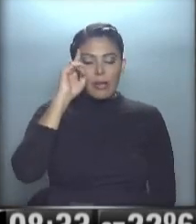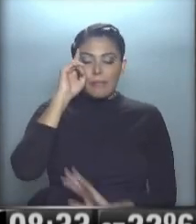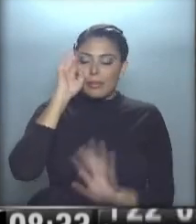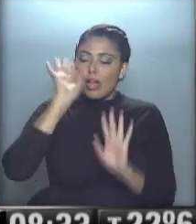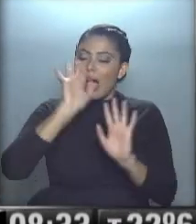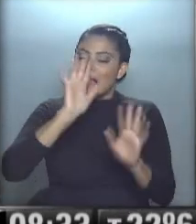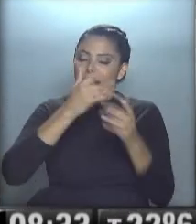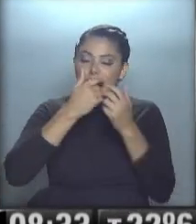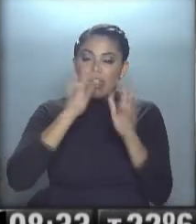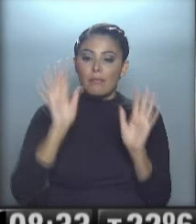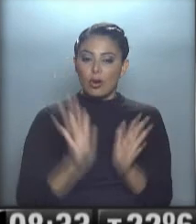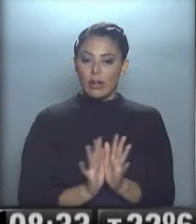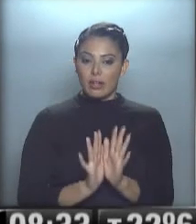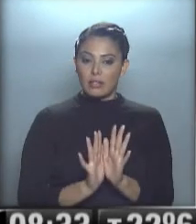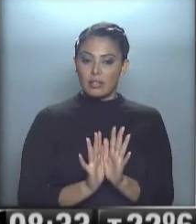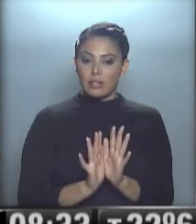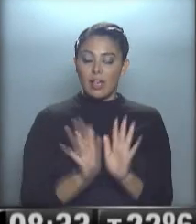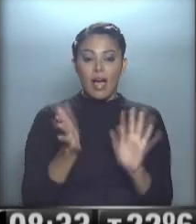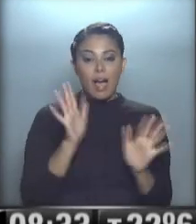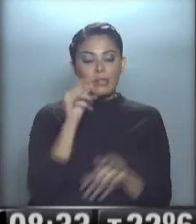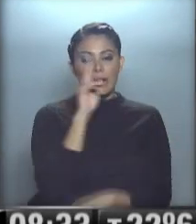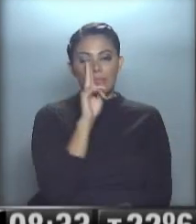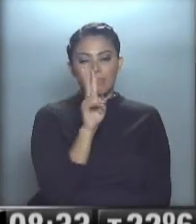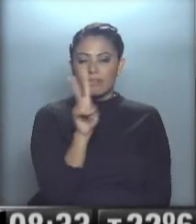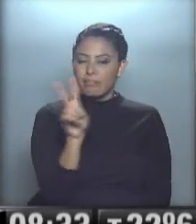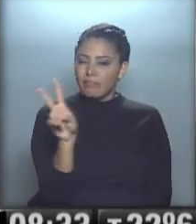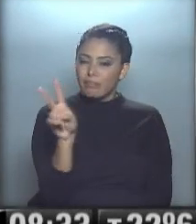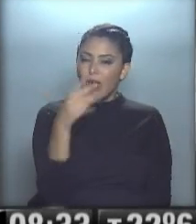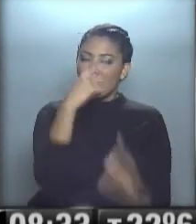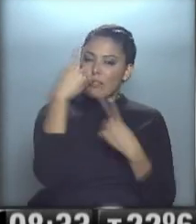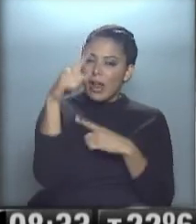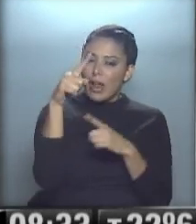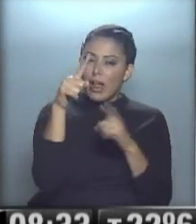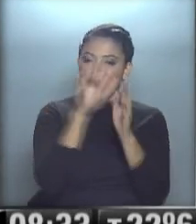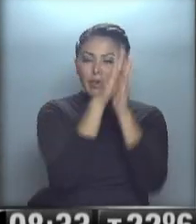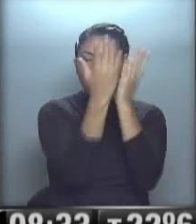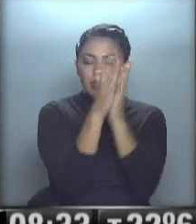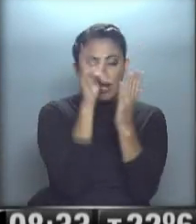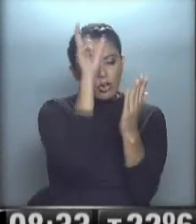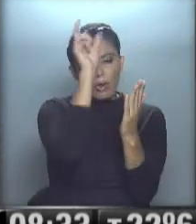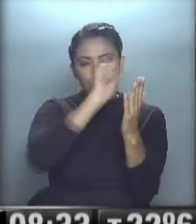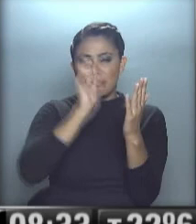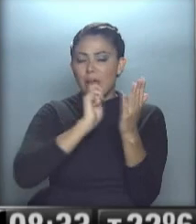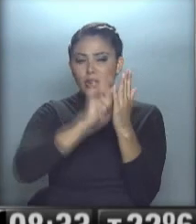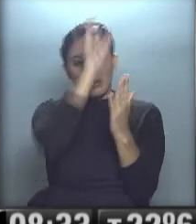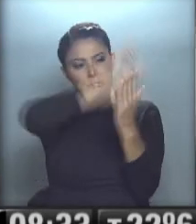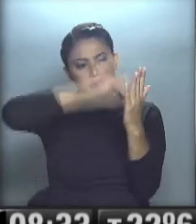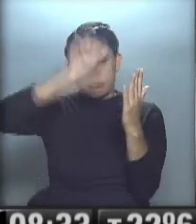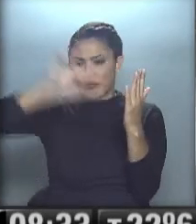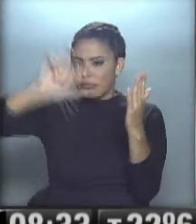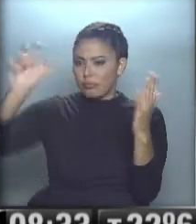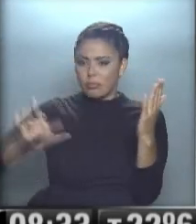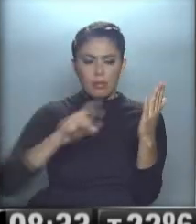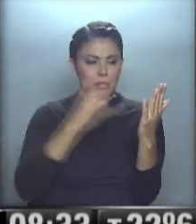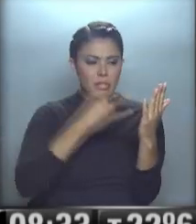democracia. A veces yo observo a muchos columnistas de los diarios decir mentiras de un modo